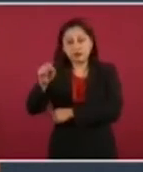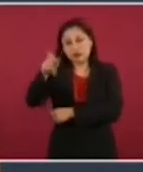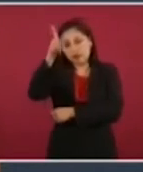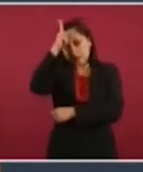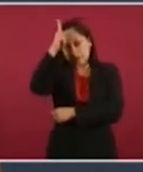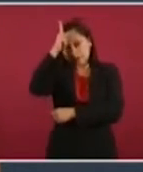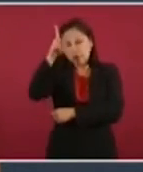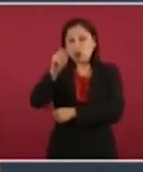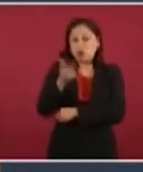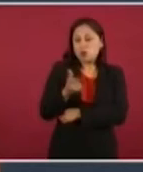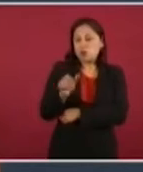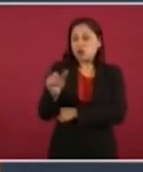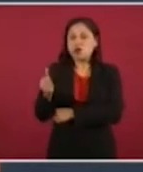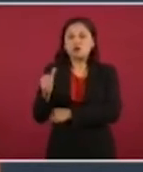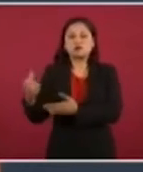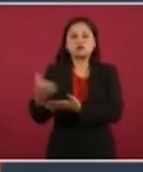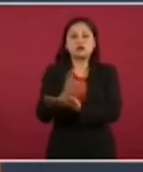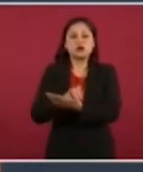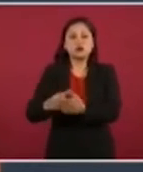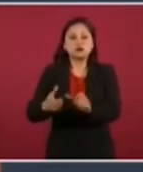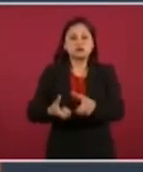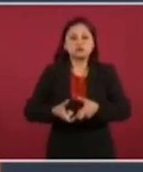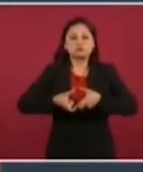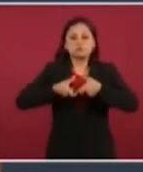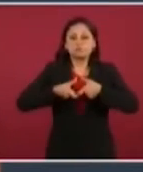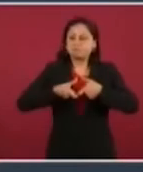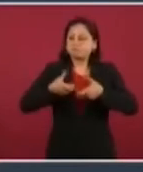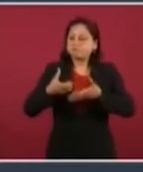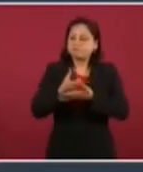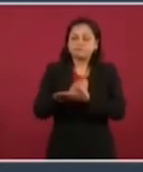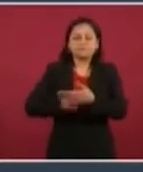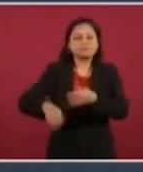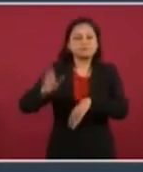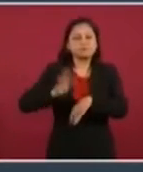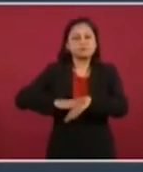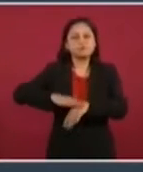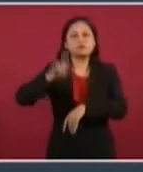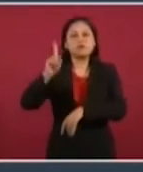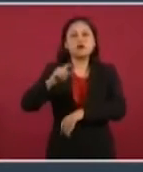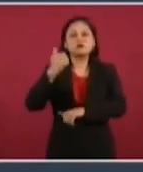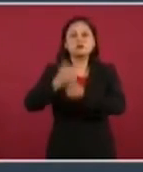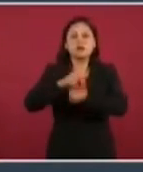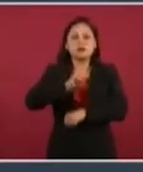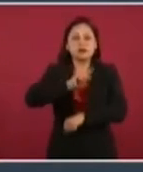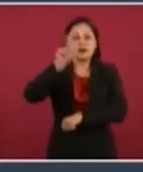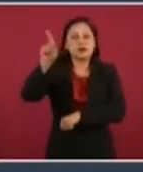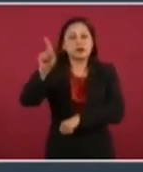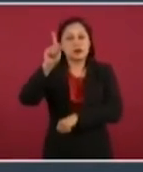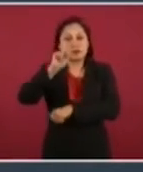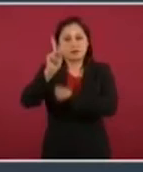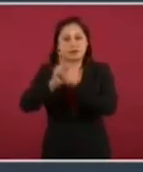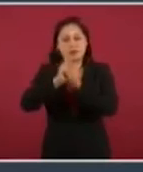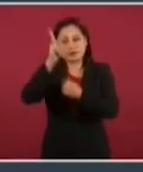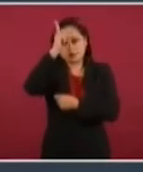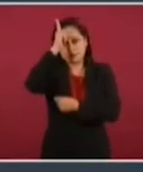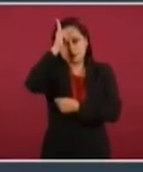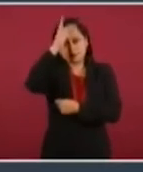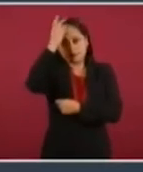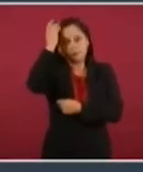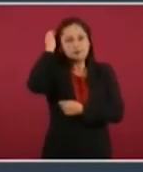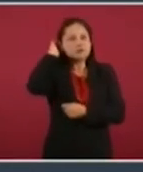julio y agosto, logró el mayor número de medallas en competencia fuera de México. A